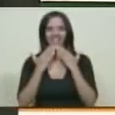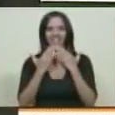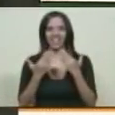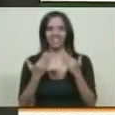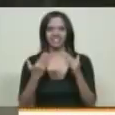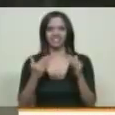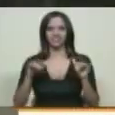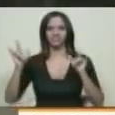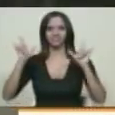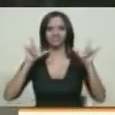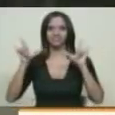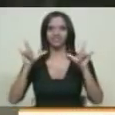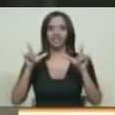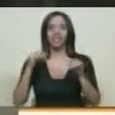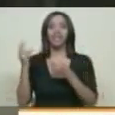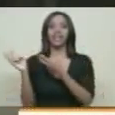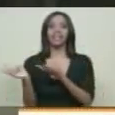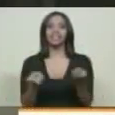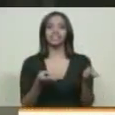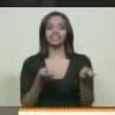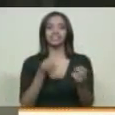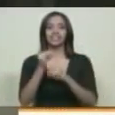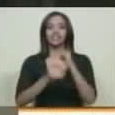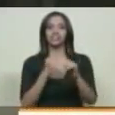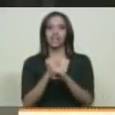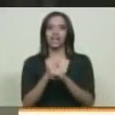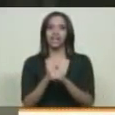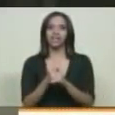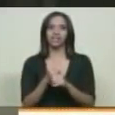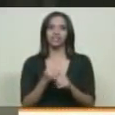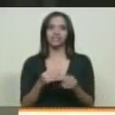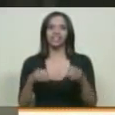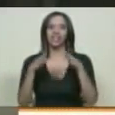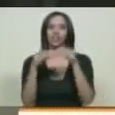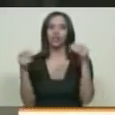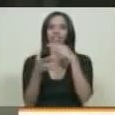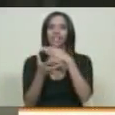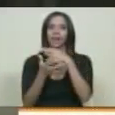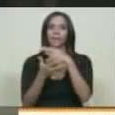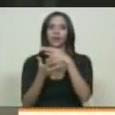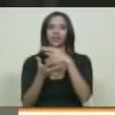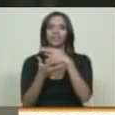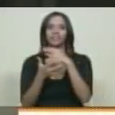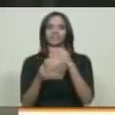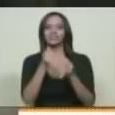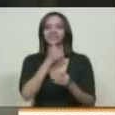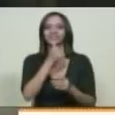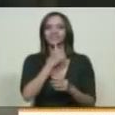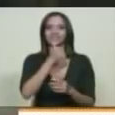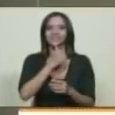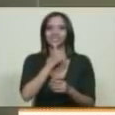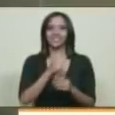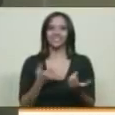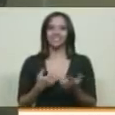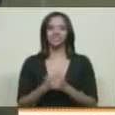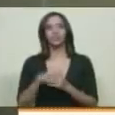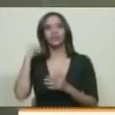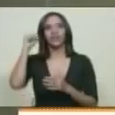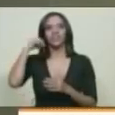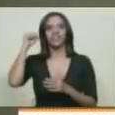los nuestros invitados internacionales que no los mostramos. Bueno, para que no les vaya a pasar nada en España. Nada más